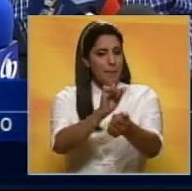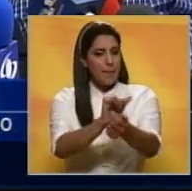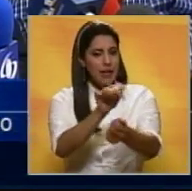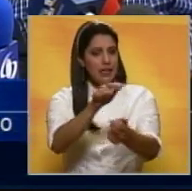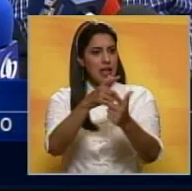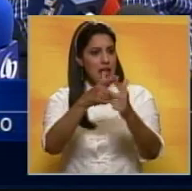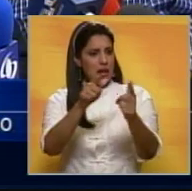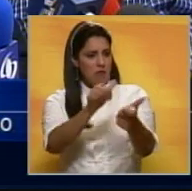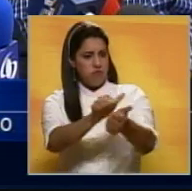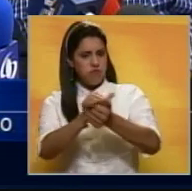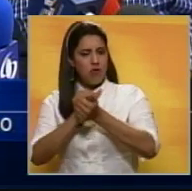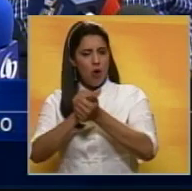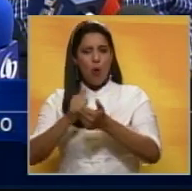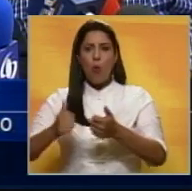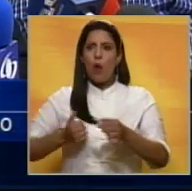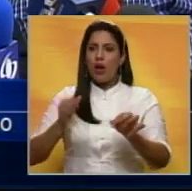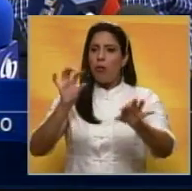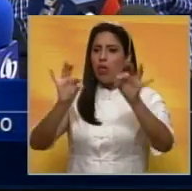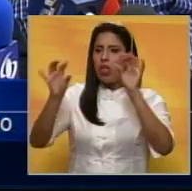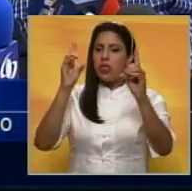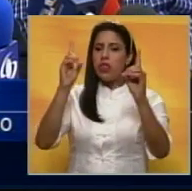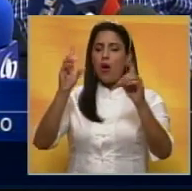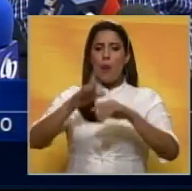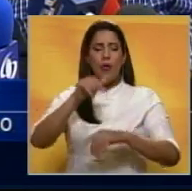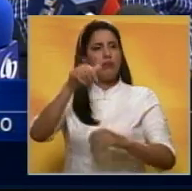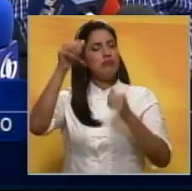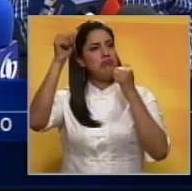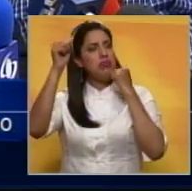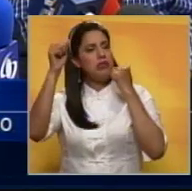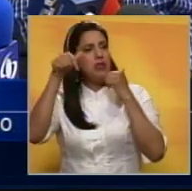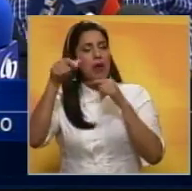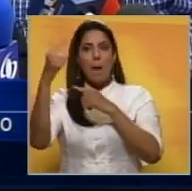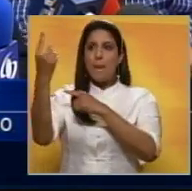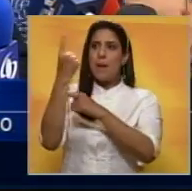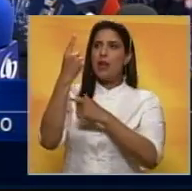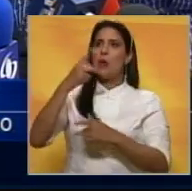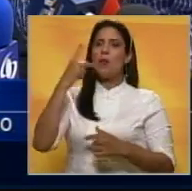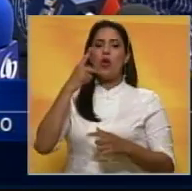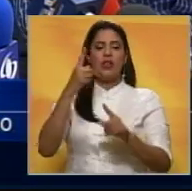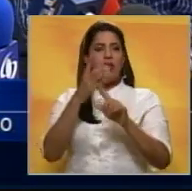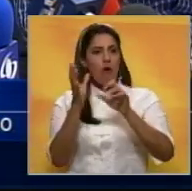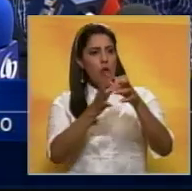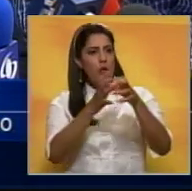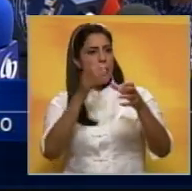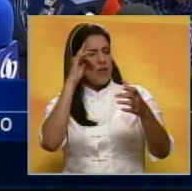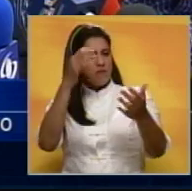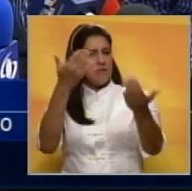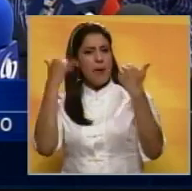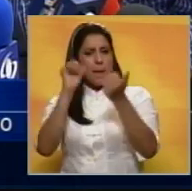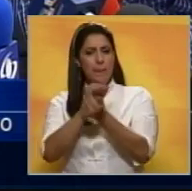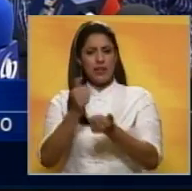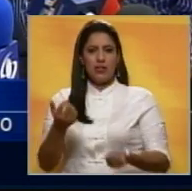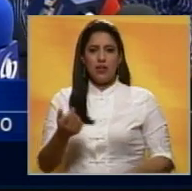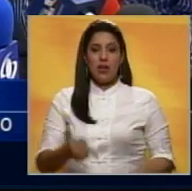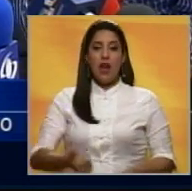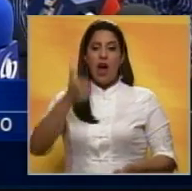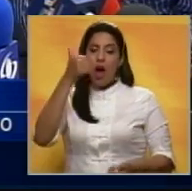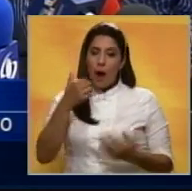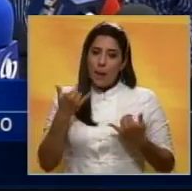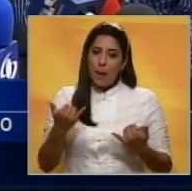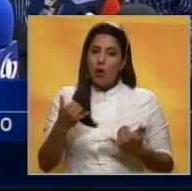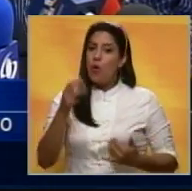indebidamente de la libertad a las personas solo porque se está siguiendo una línea política, máxime